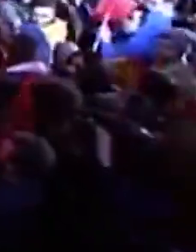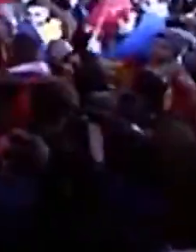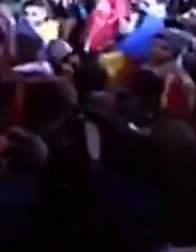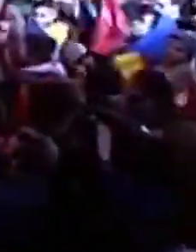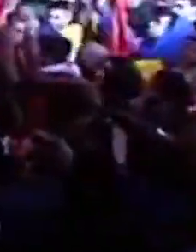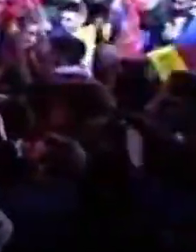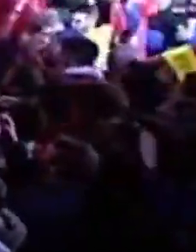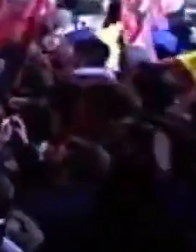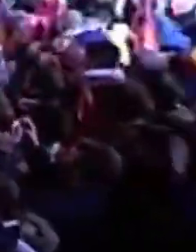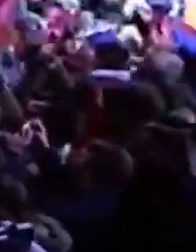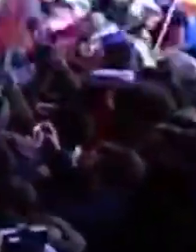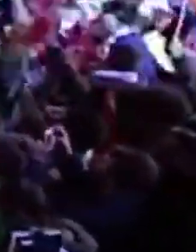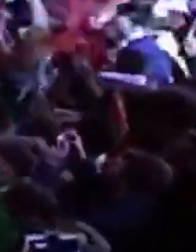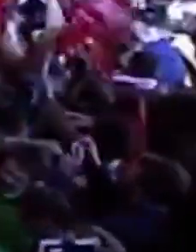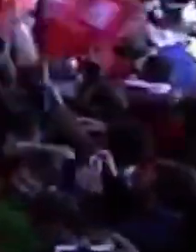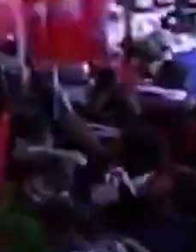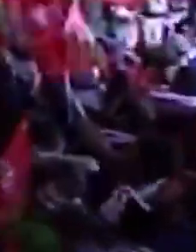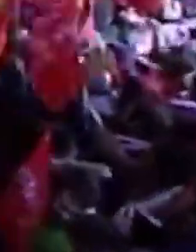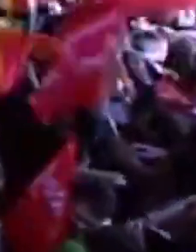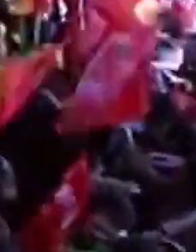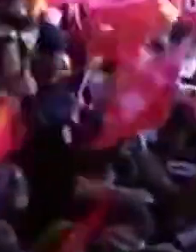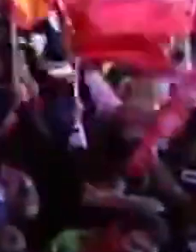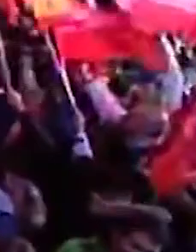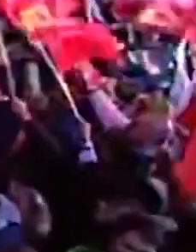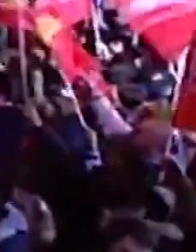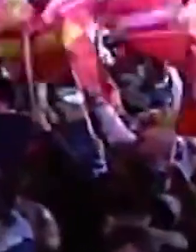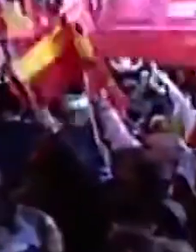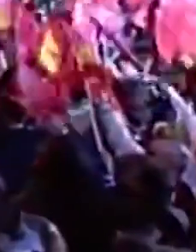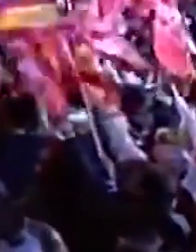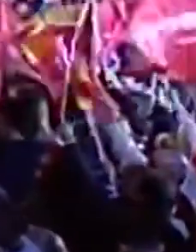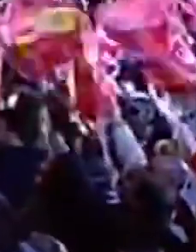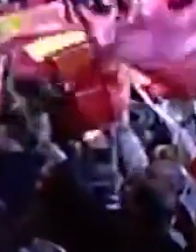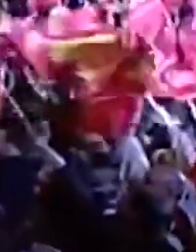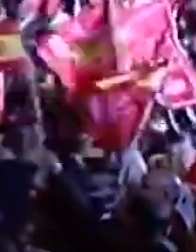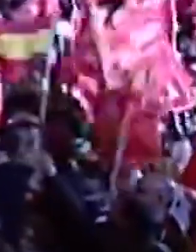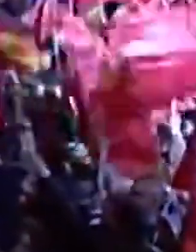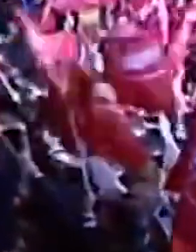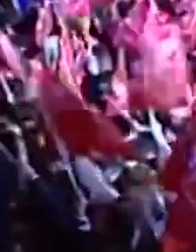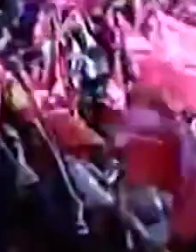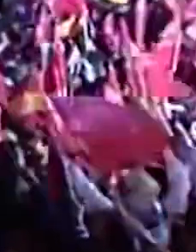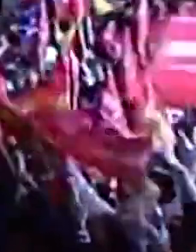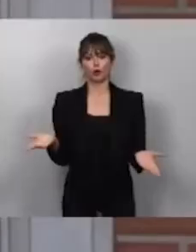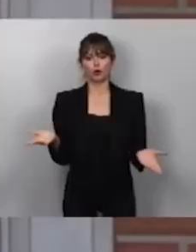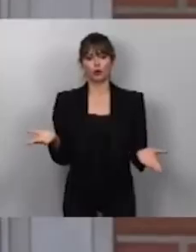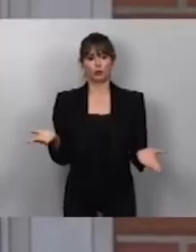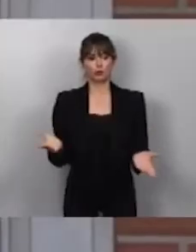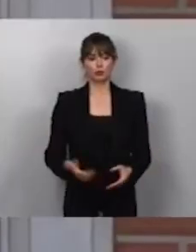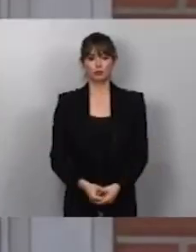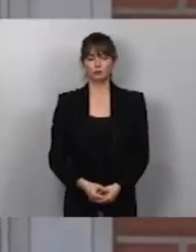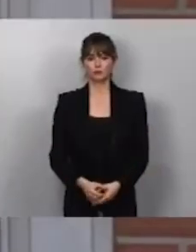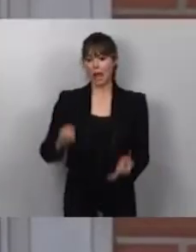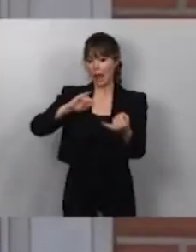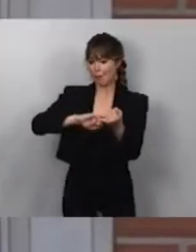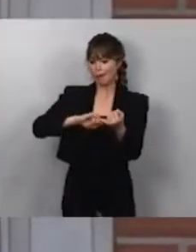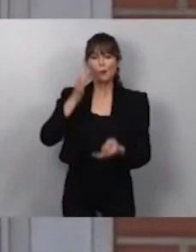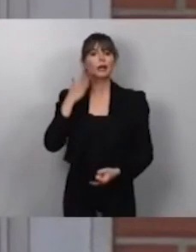goberno agradece mostras de apoyo recibidas nos últimos días algo que seal aud dar o paso de continuar mi mujer y yo sabemos